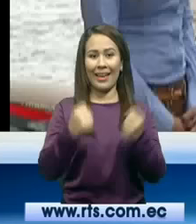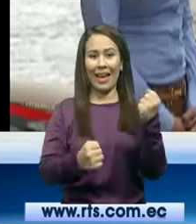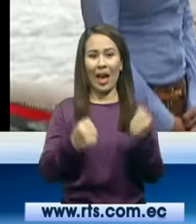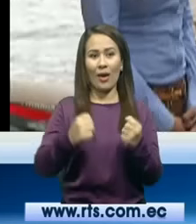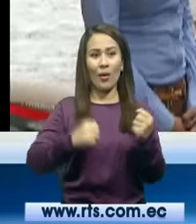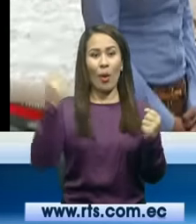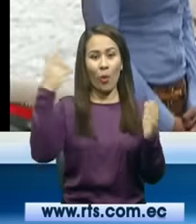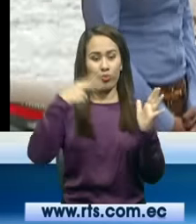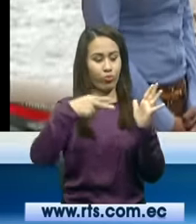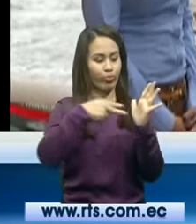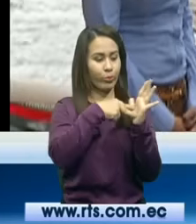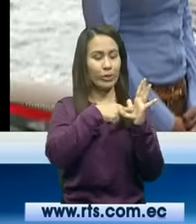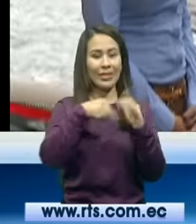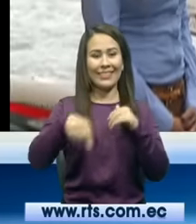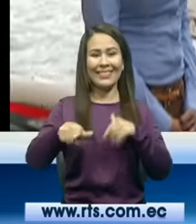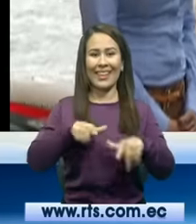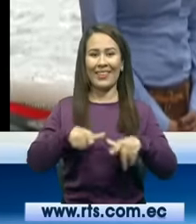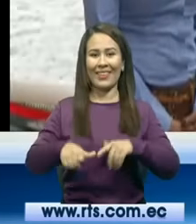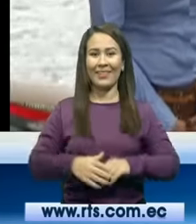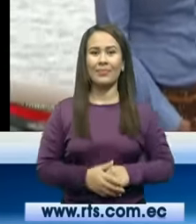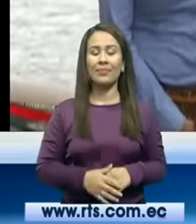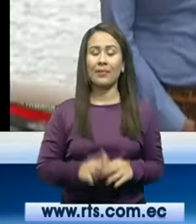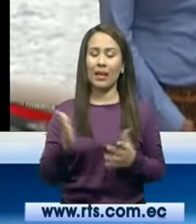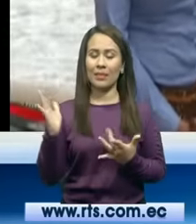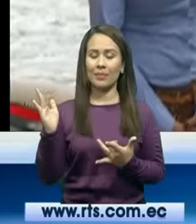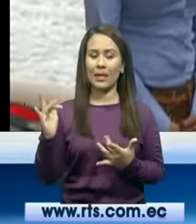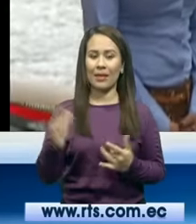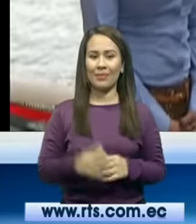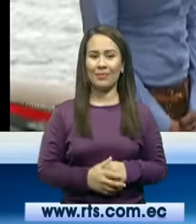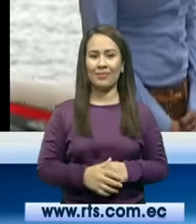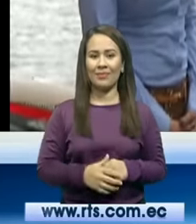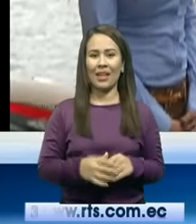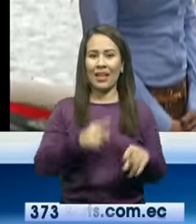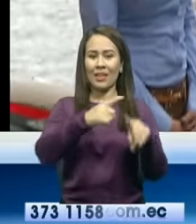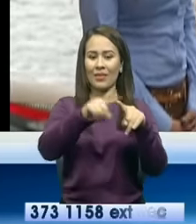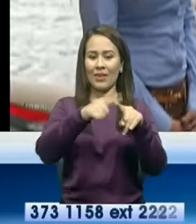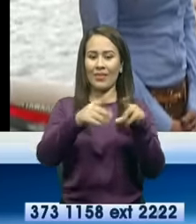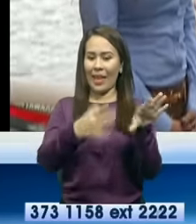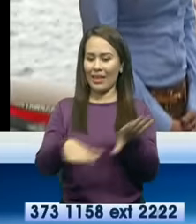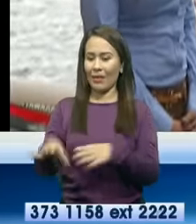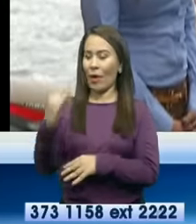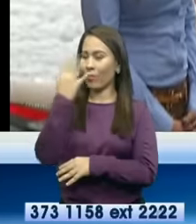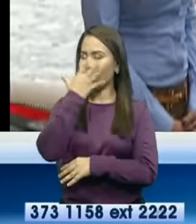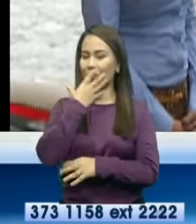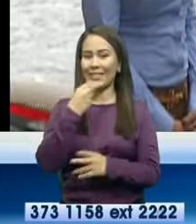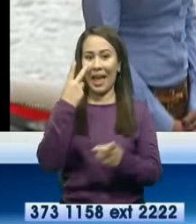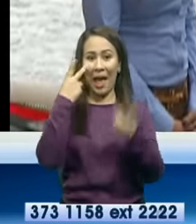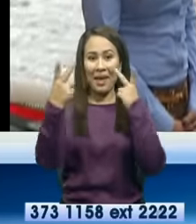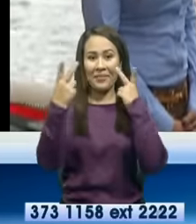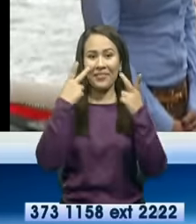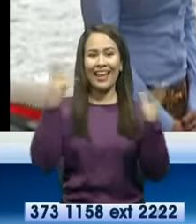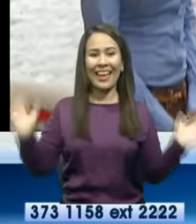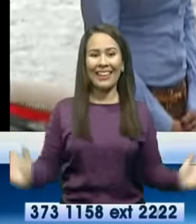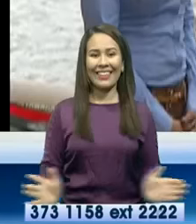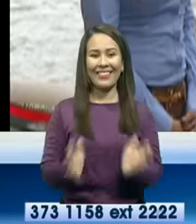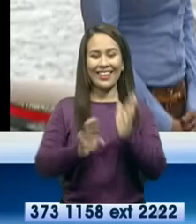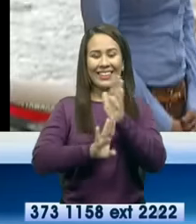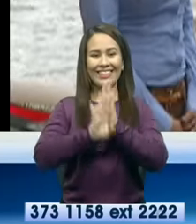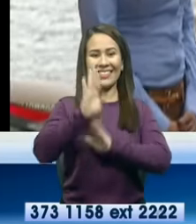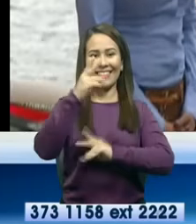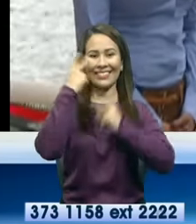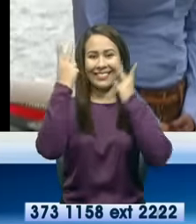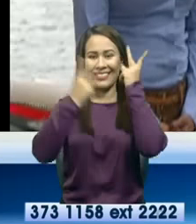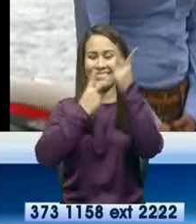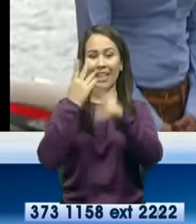eléctrico aquí en Cotacachi. Entonces va a haber varios atractivos renovables en donde fomentemos el desarrollo del